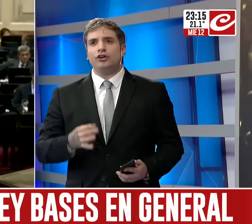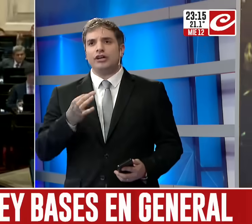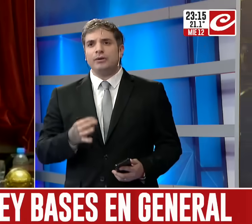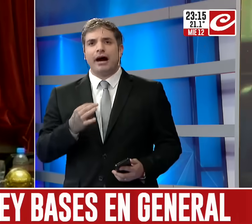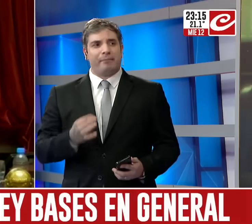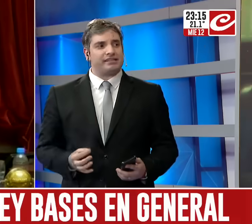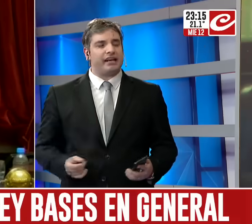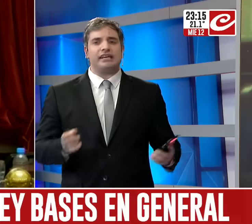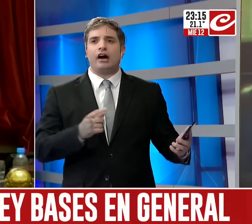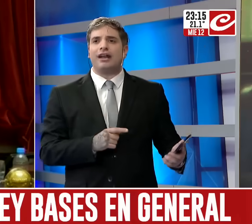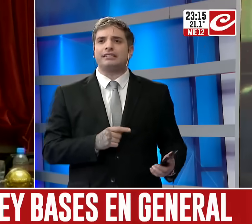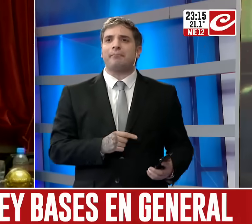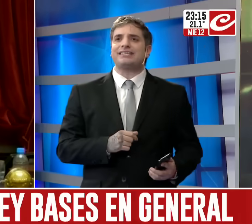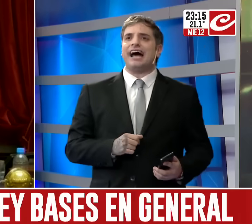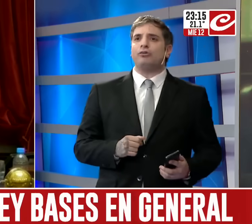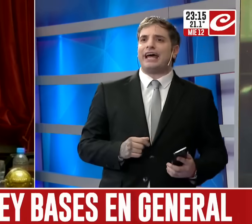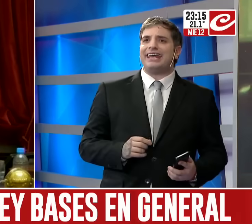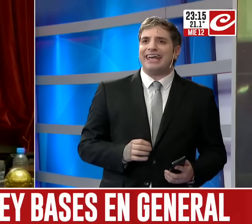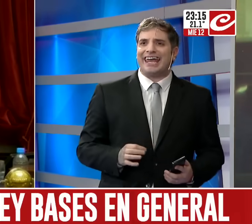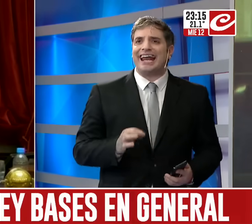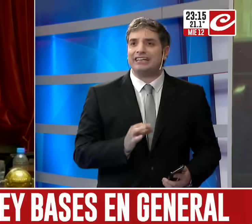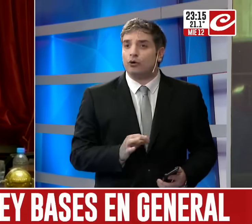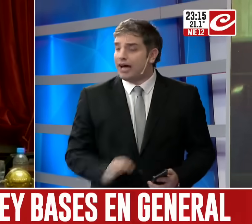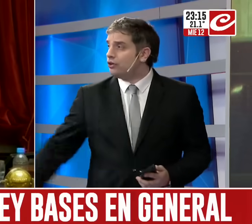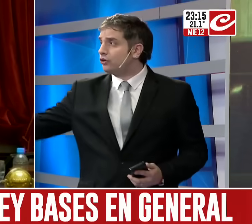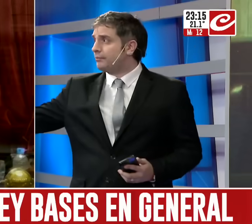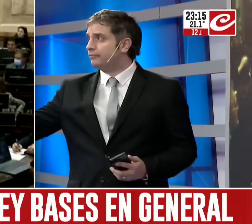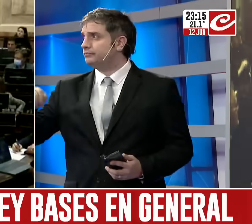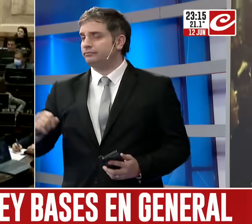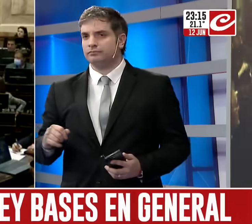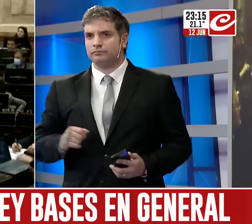que esto iba a pasar y ahora se pasa a votar el articulado, Germán. Veremos.